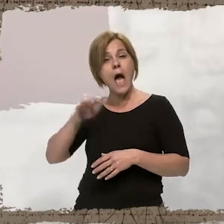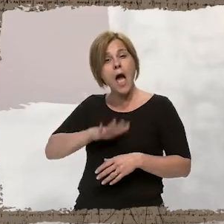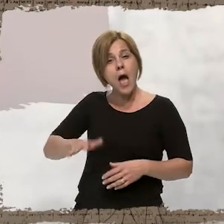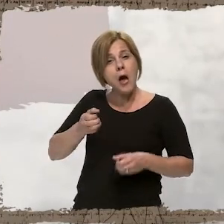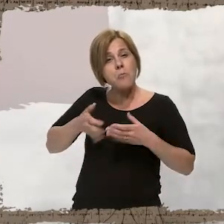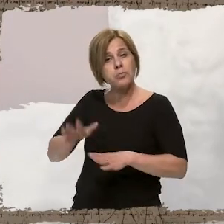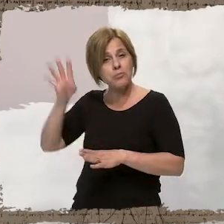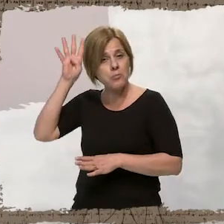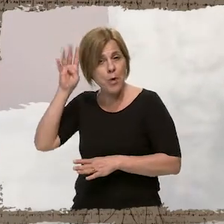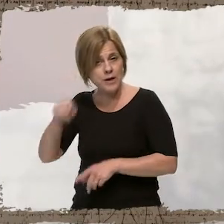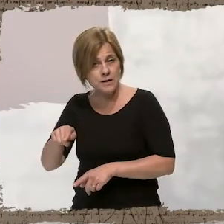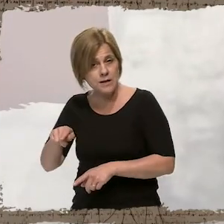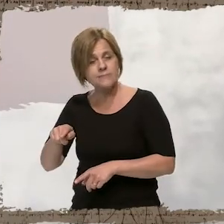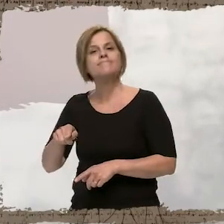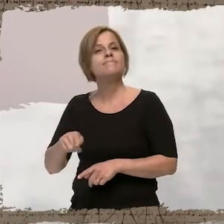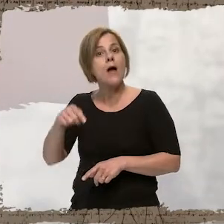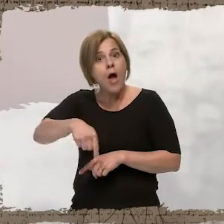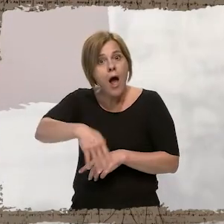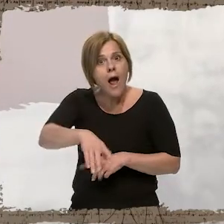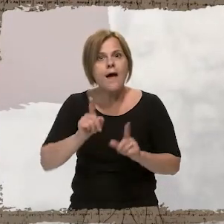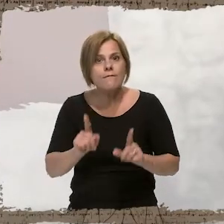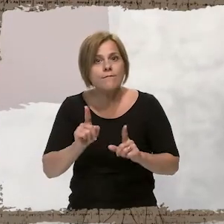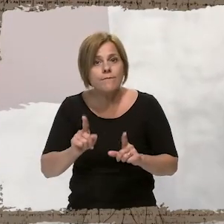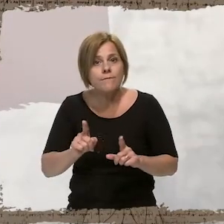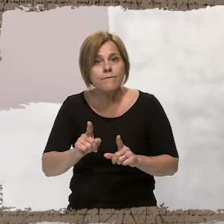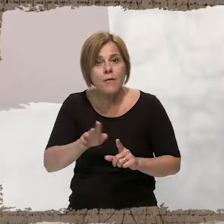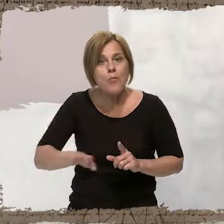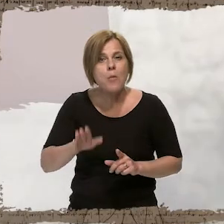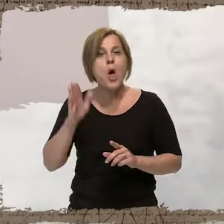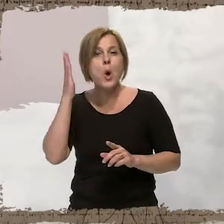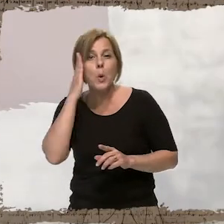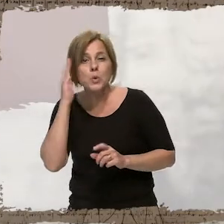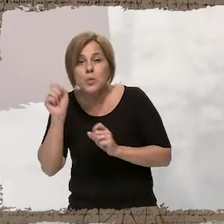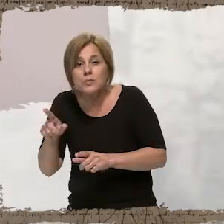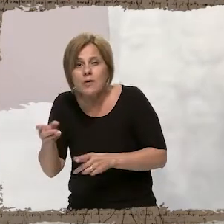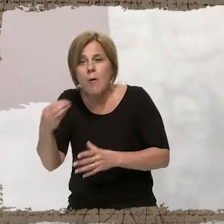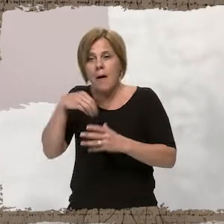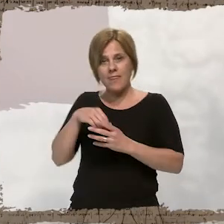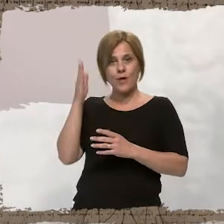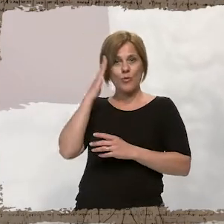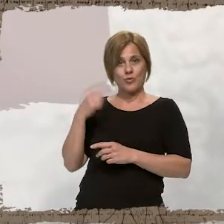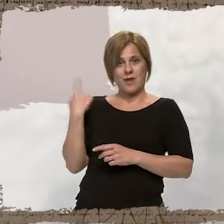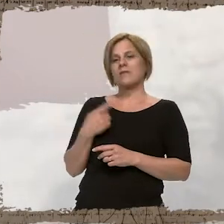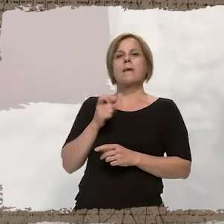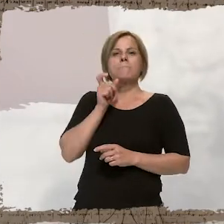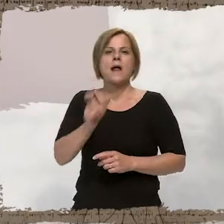históricamente estuvo muy relacionada con los pueblos originarios hoy en día gran parte de su cultura es parte de la nuestra como